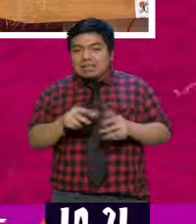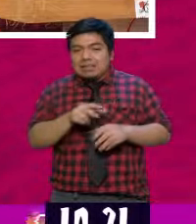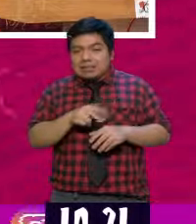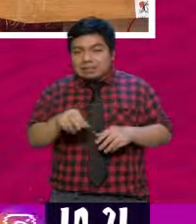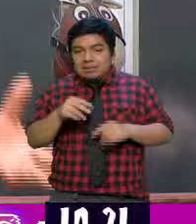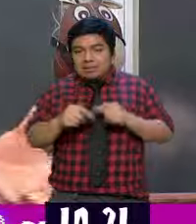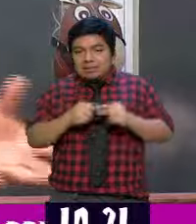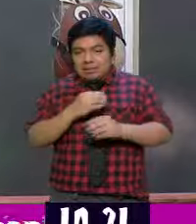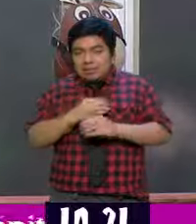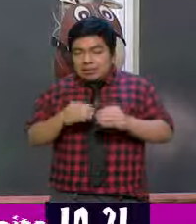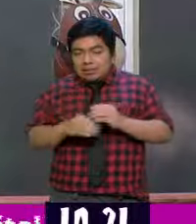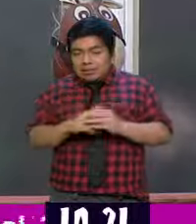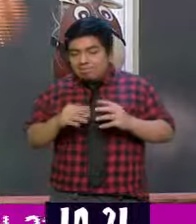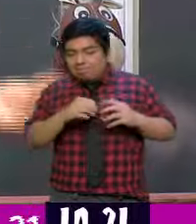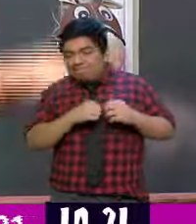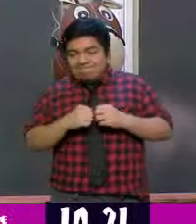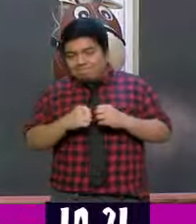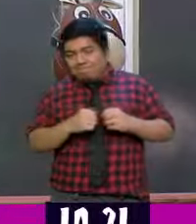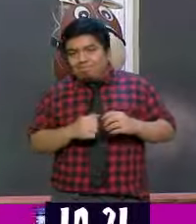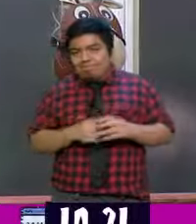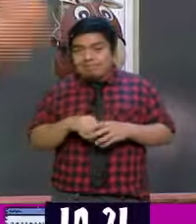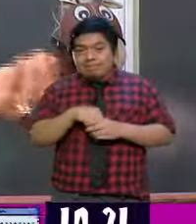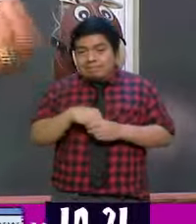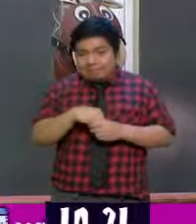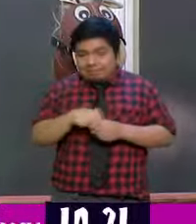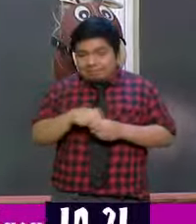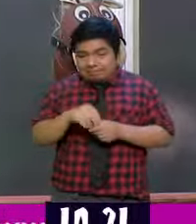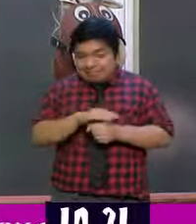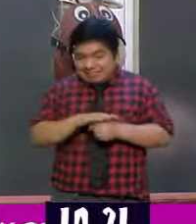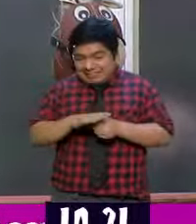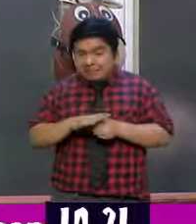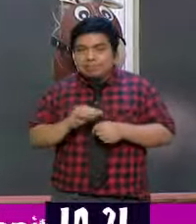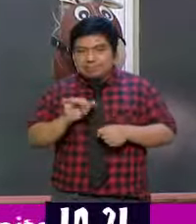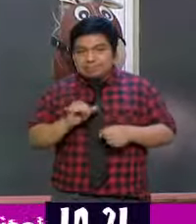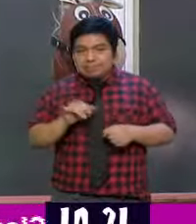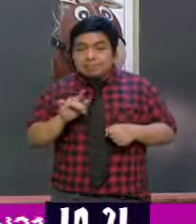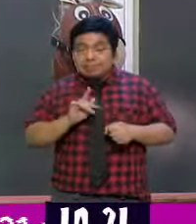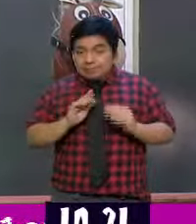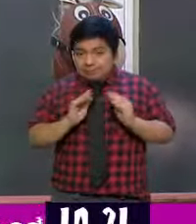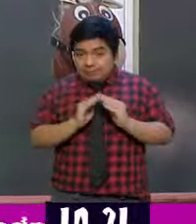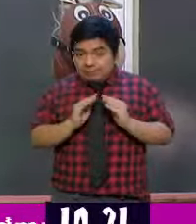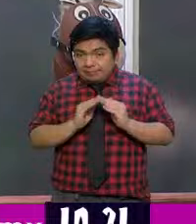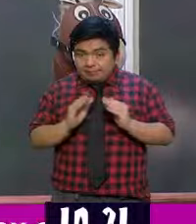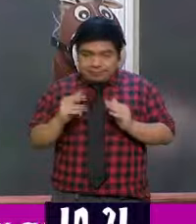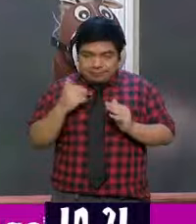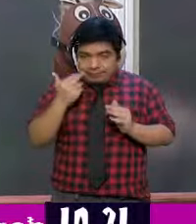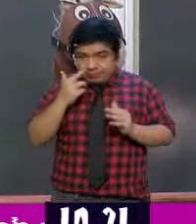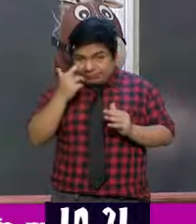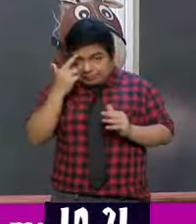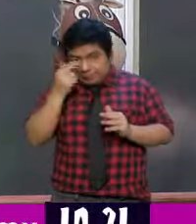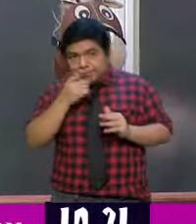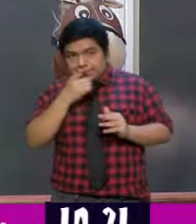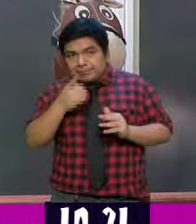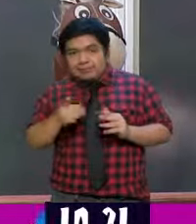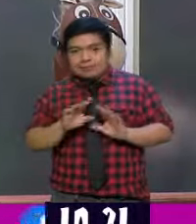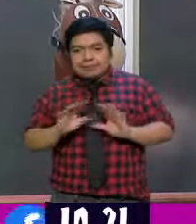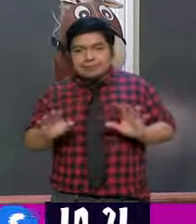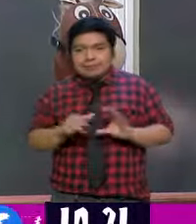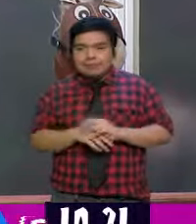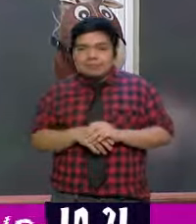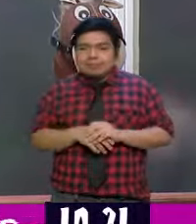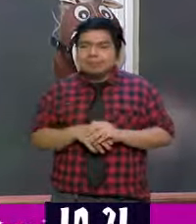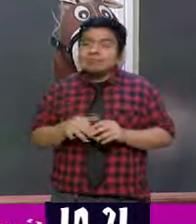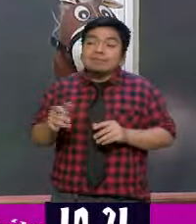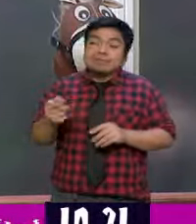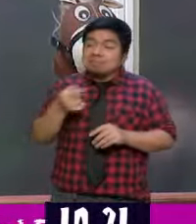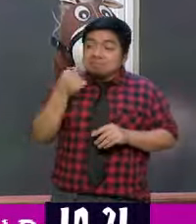que les estén empujando, porque se va a llenar. Acá en mi casa, cuando te querían decir que ya, ¿no? Ya estabas más chovis, te decían,